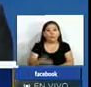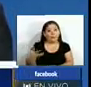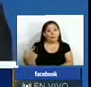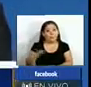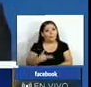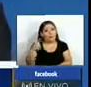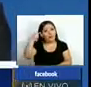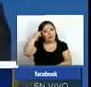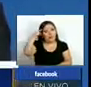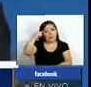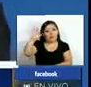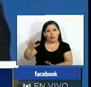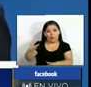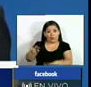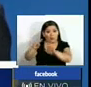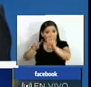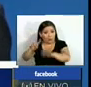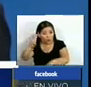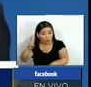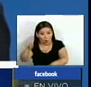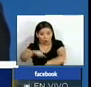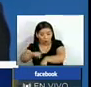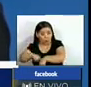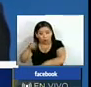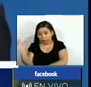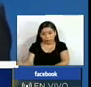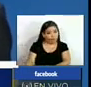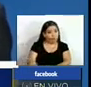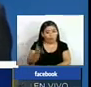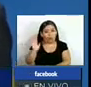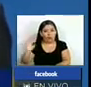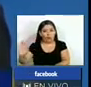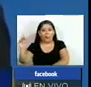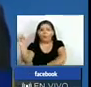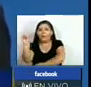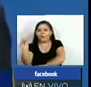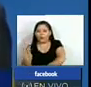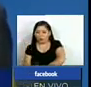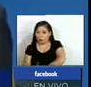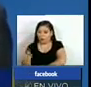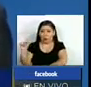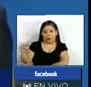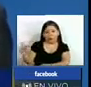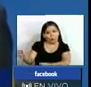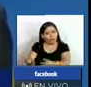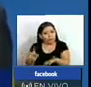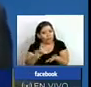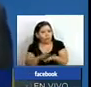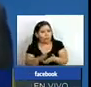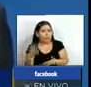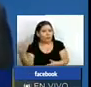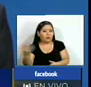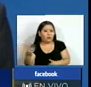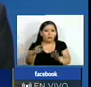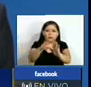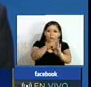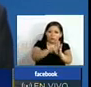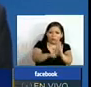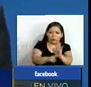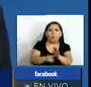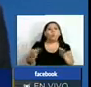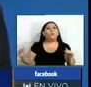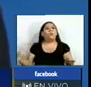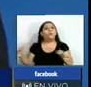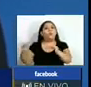Consideramos que la decisión de darle 72 horas al embajador de la Unión Europea en Caracas para salir del país requerirá las medidas necesarias de